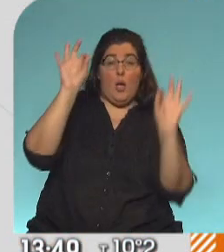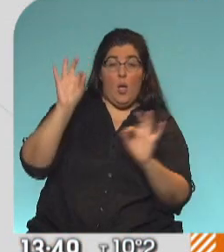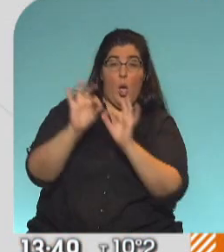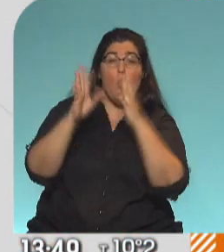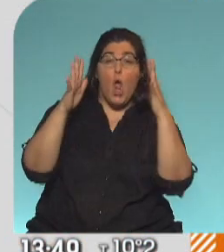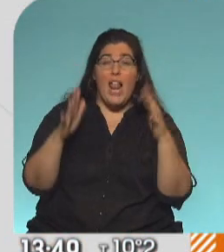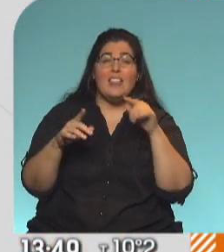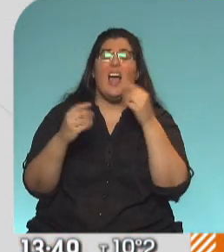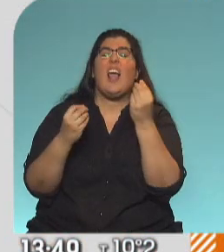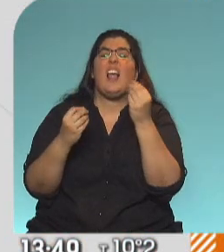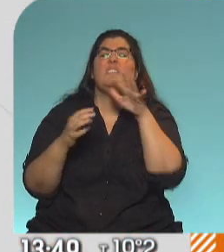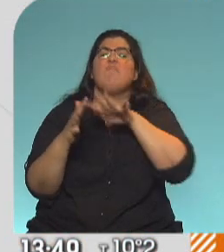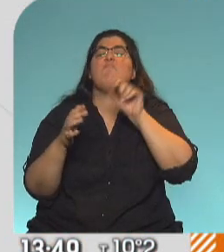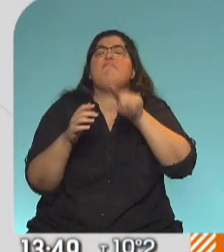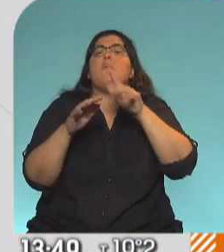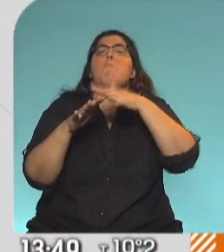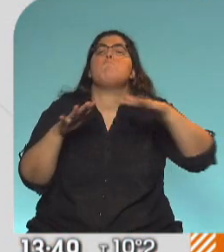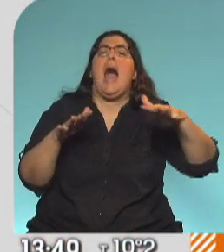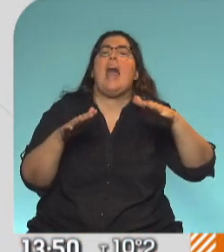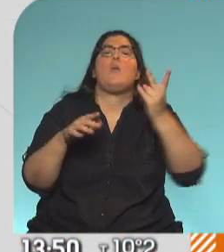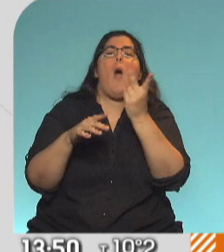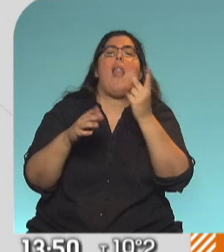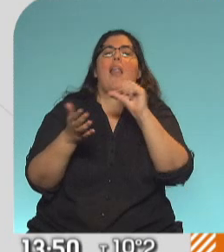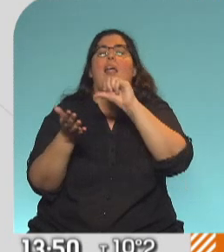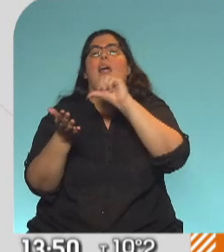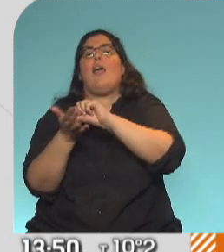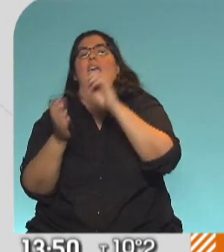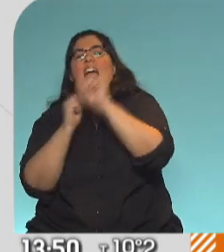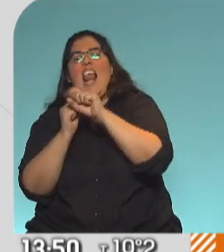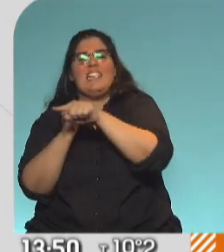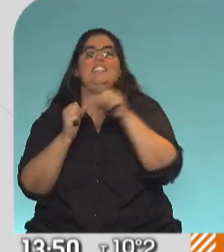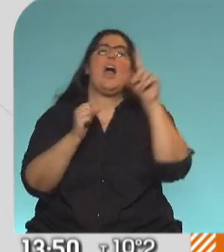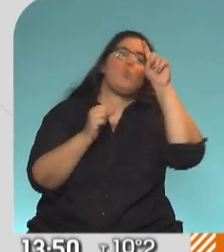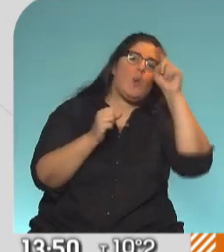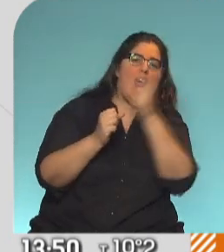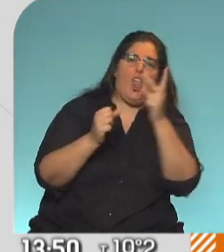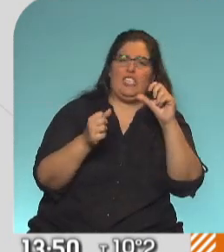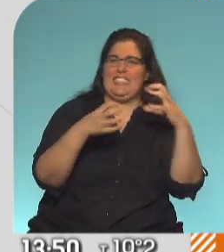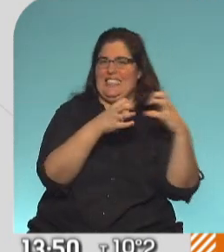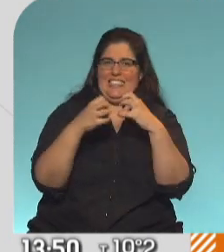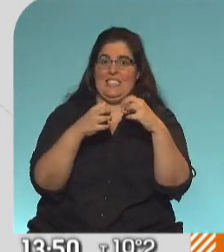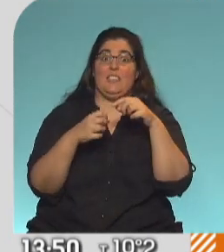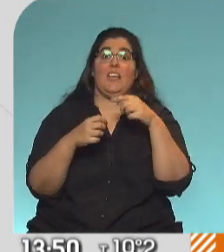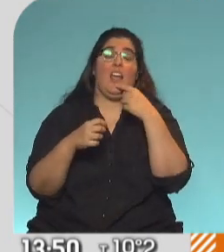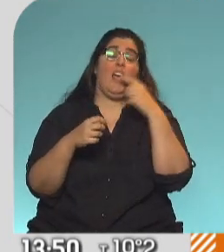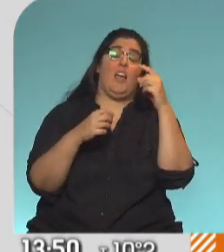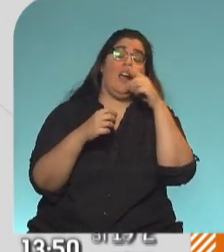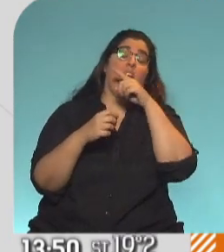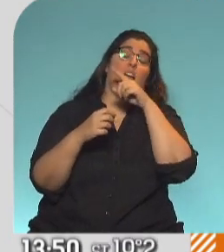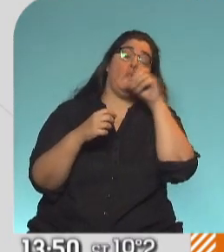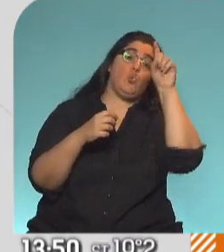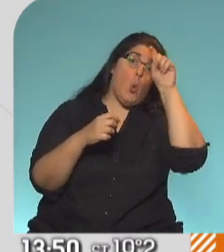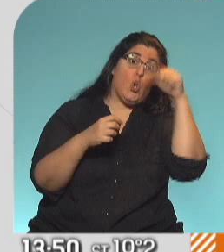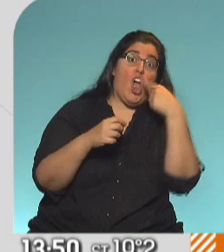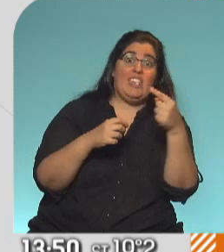digamos, delimita el sector marítimo que se disputan Grecia y Turquía. Los turcos dicen lo que está de